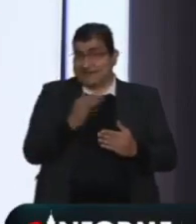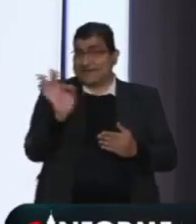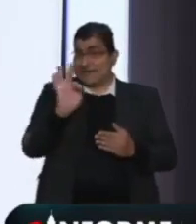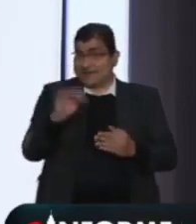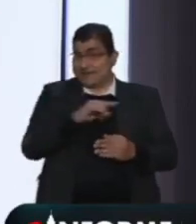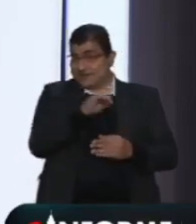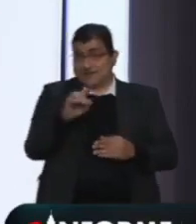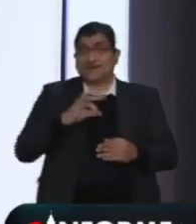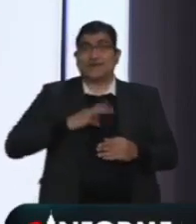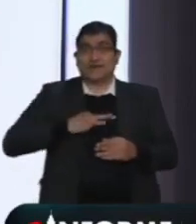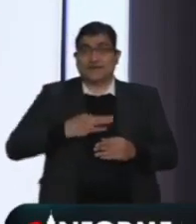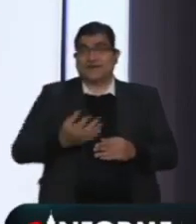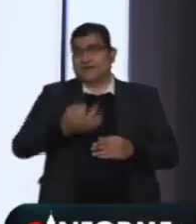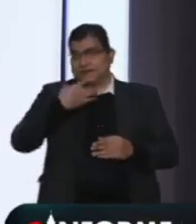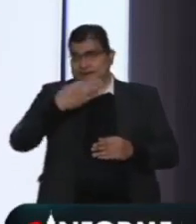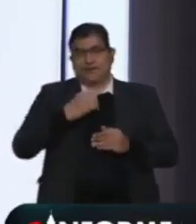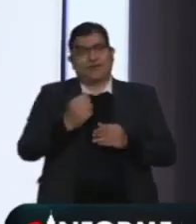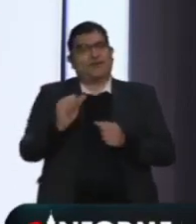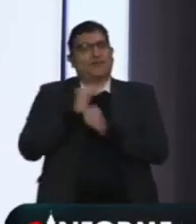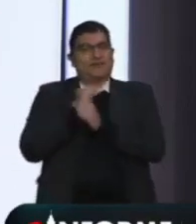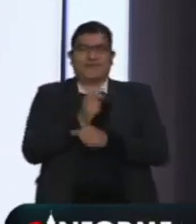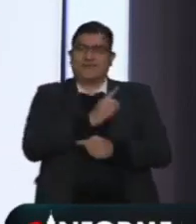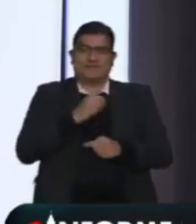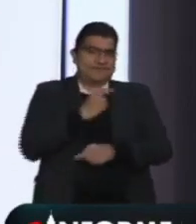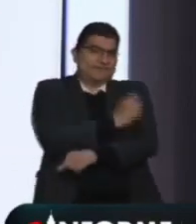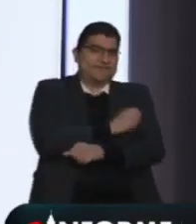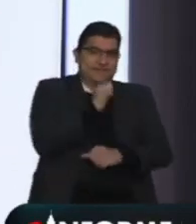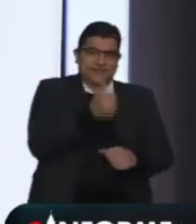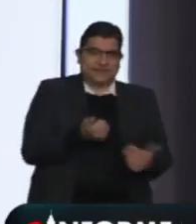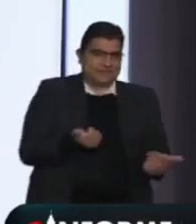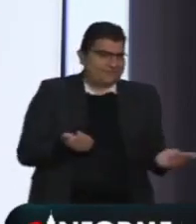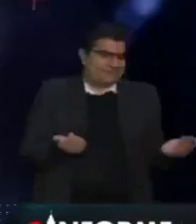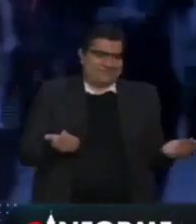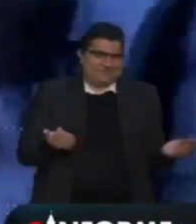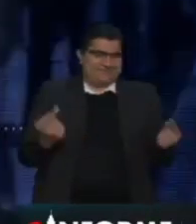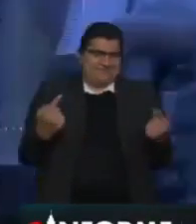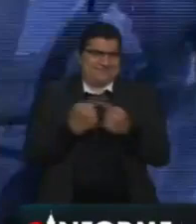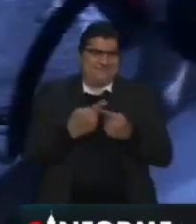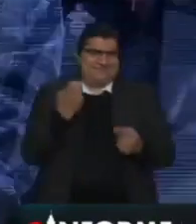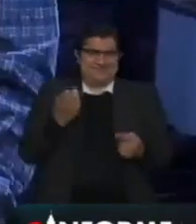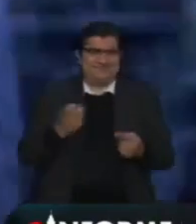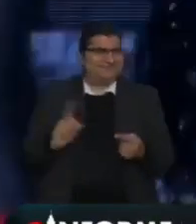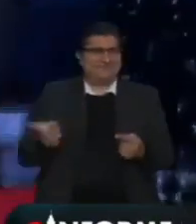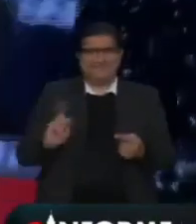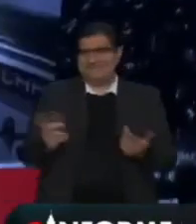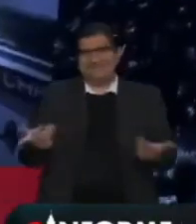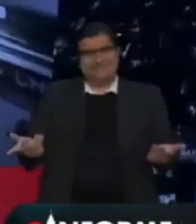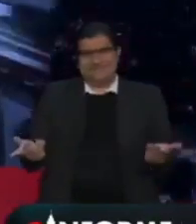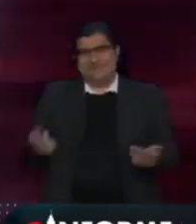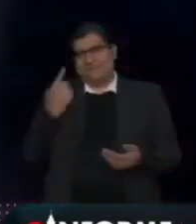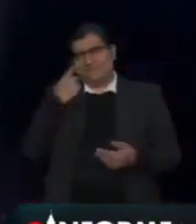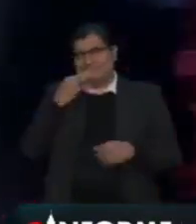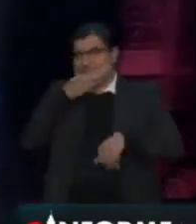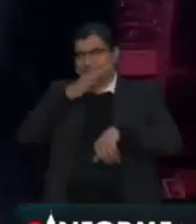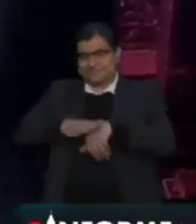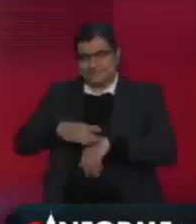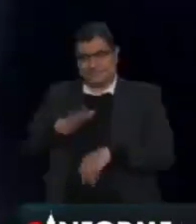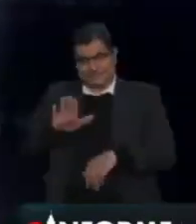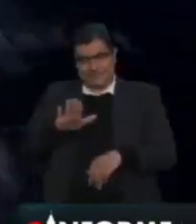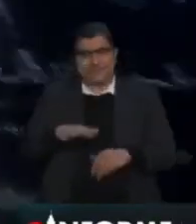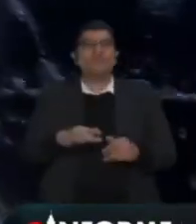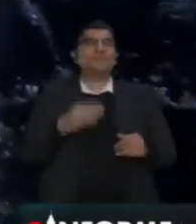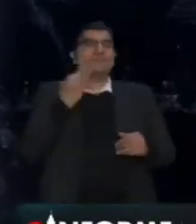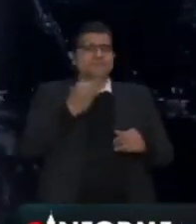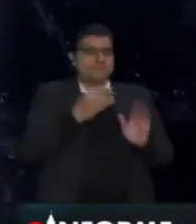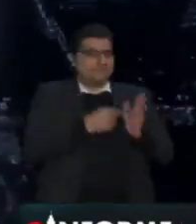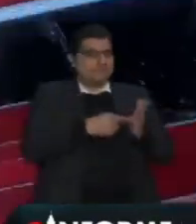esta posibilidad, entonces no tendríamos que vacunarnos. No tiene nada que... Pero no tiene nada que ver. Ahí les va por qué. Justamente